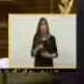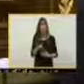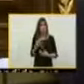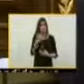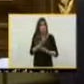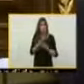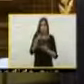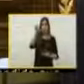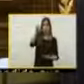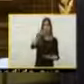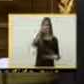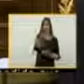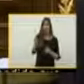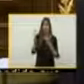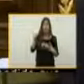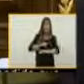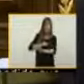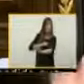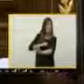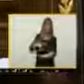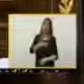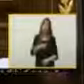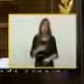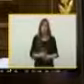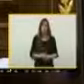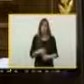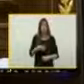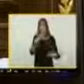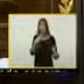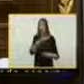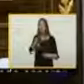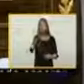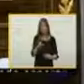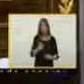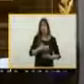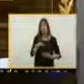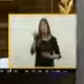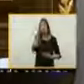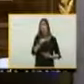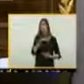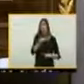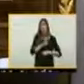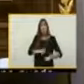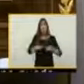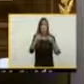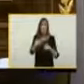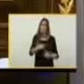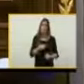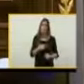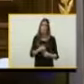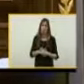Bueno, Pilar, de verdad, ¿cómo estáis hoy? De verdad, si este horario nos beneficia, no lo sé. No, era para que moderen